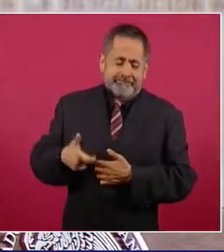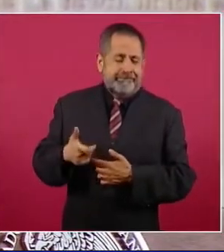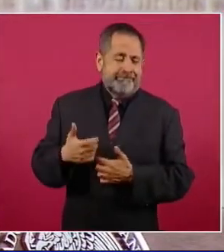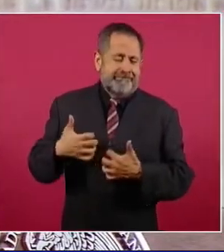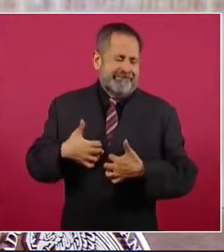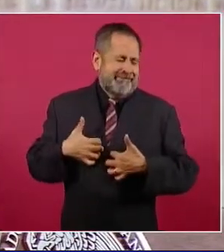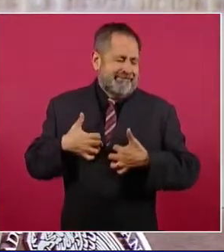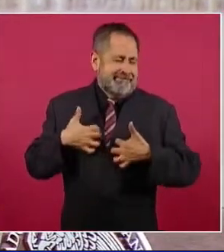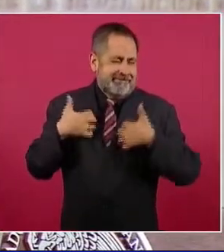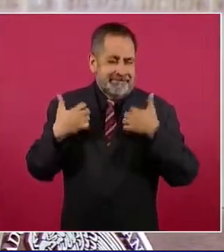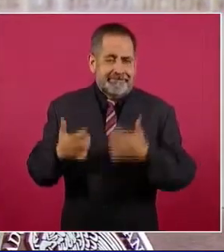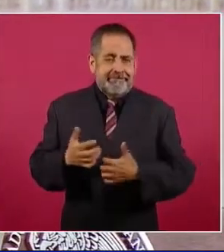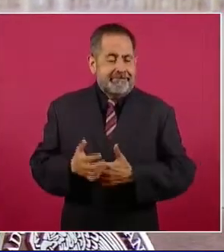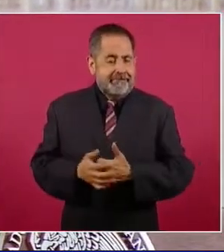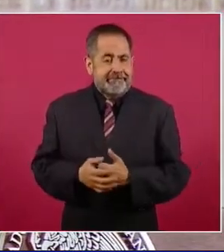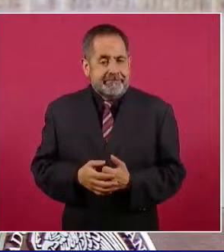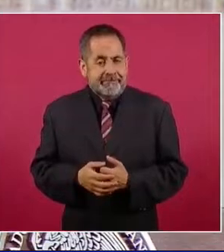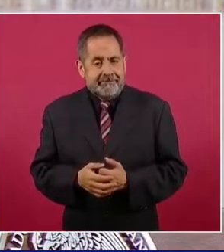de que